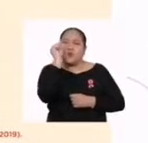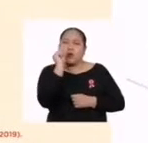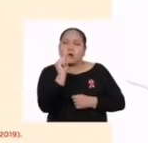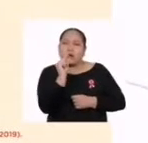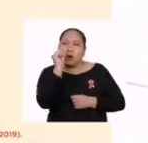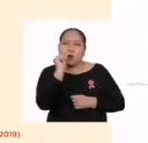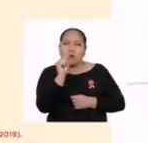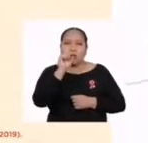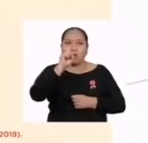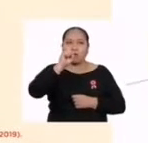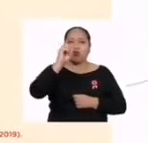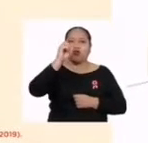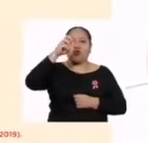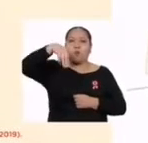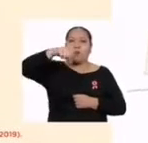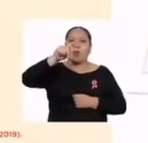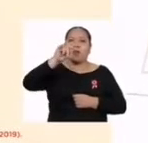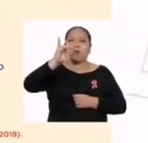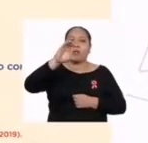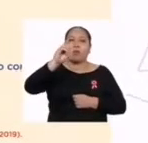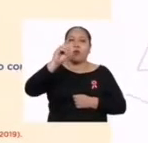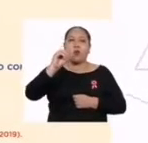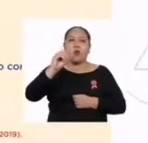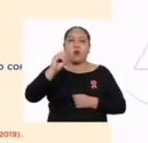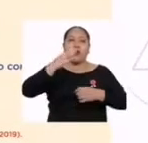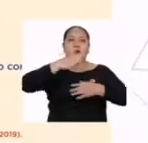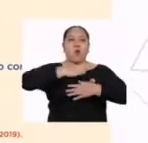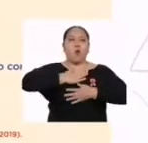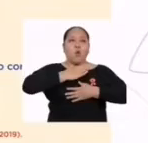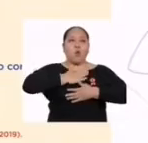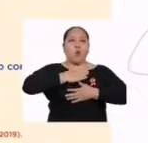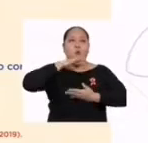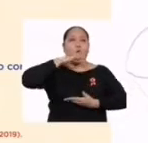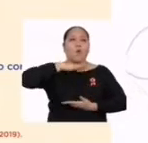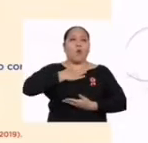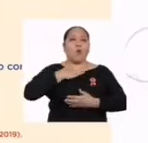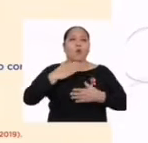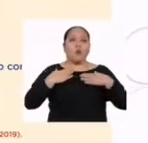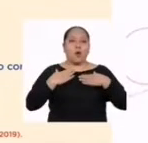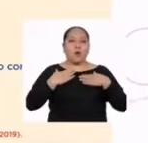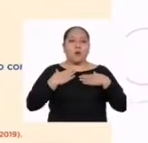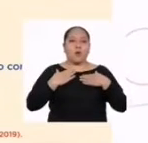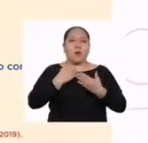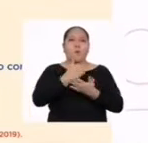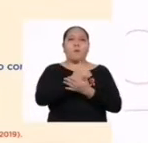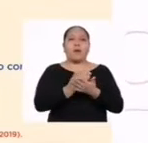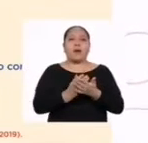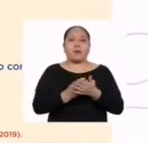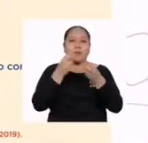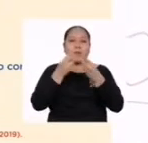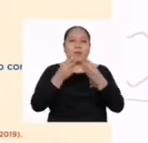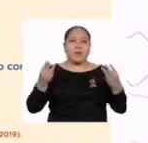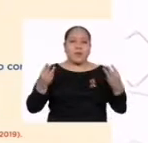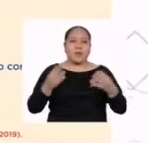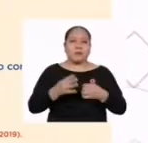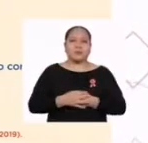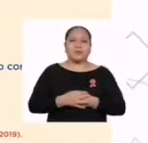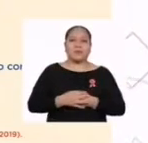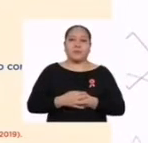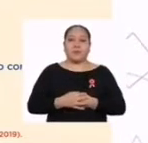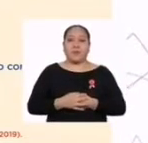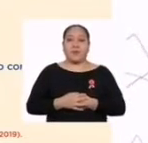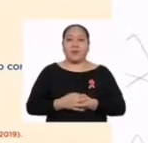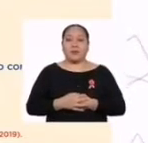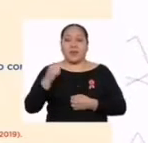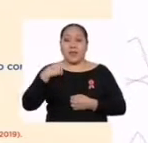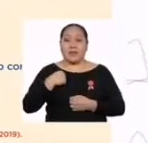bueno, somático se refiere al cuerpo de algo. Entonces, ya sabemos que microsomático se refiere a un